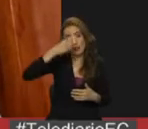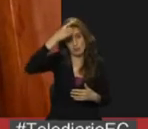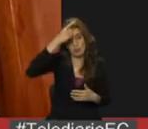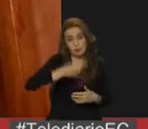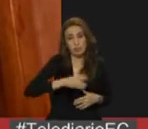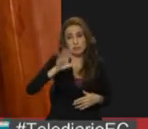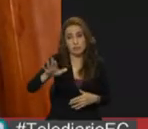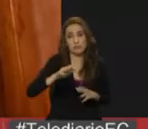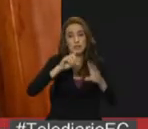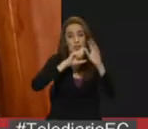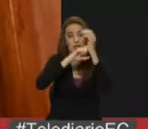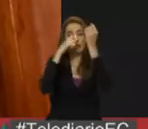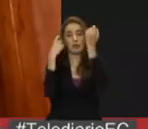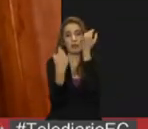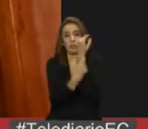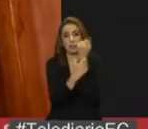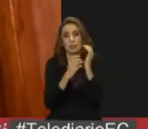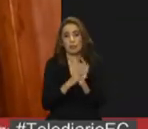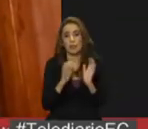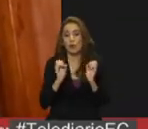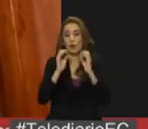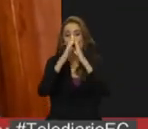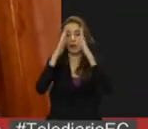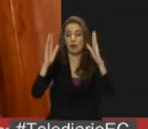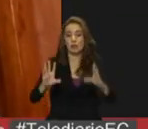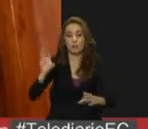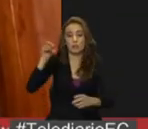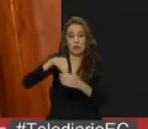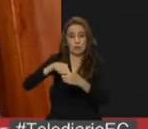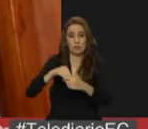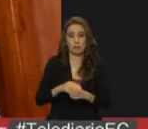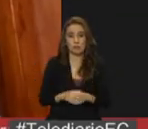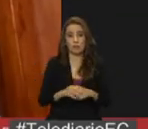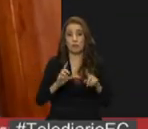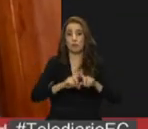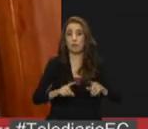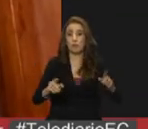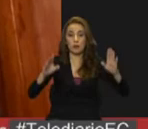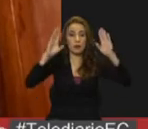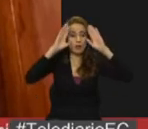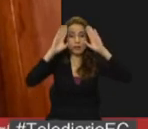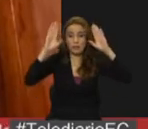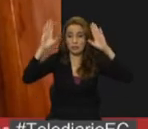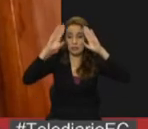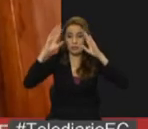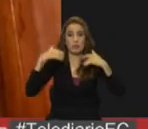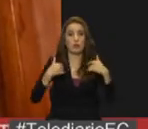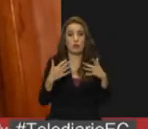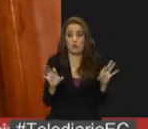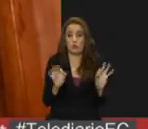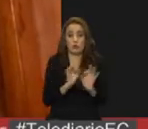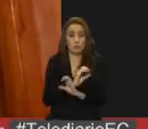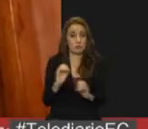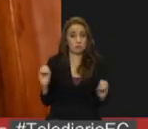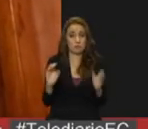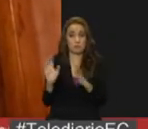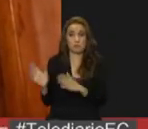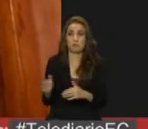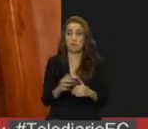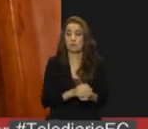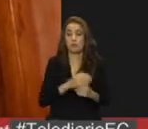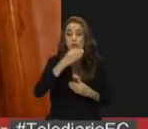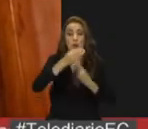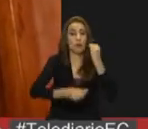designan grillete y arresto domiciliario, pero no hay sanción, no hay medidas cautelares contra las empresas, por ejemplo,